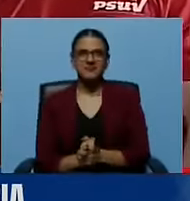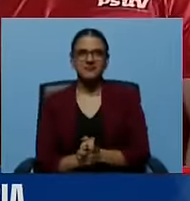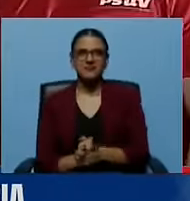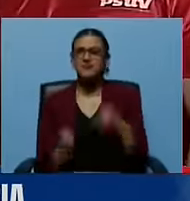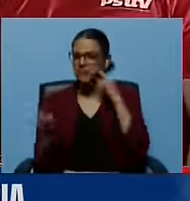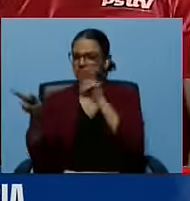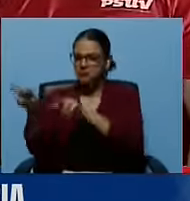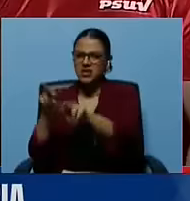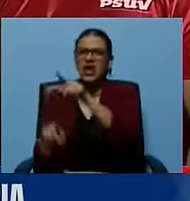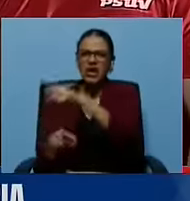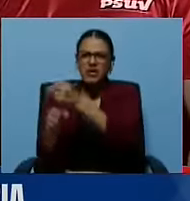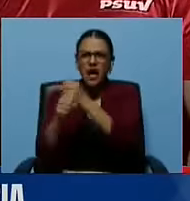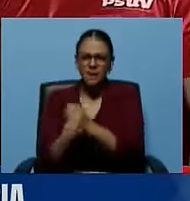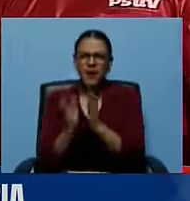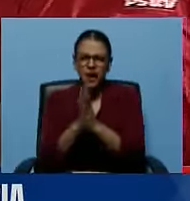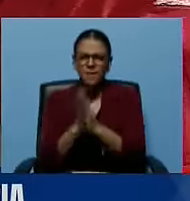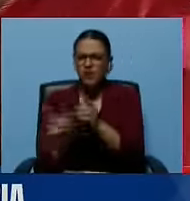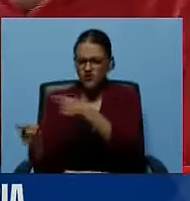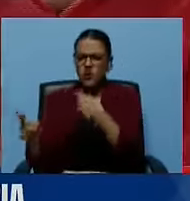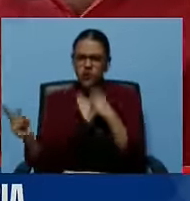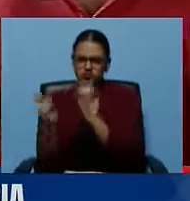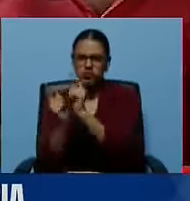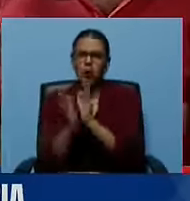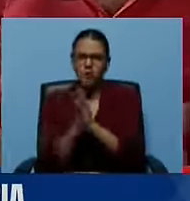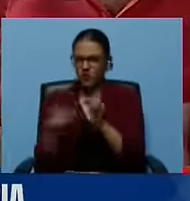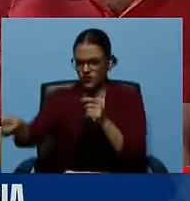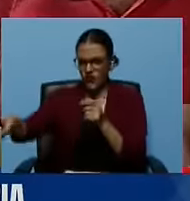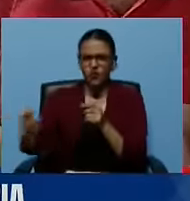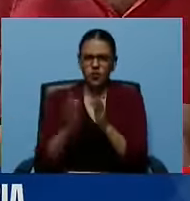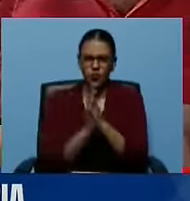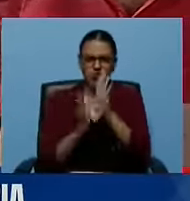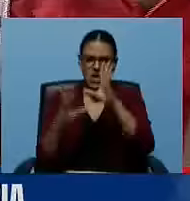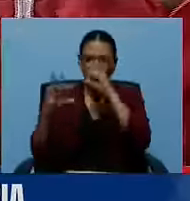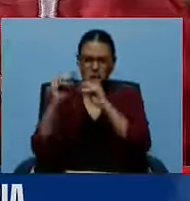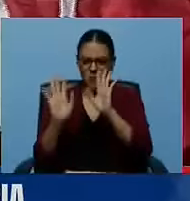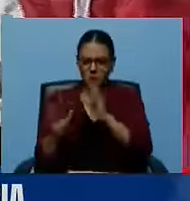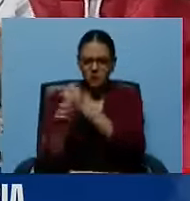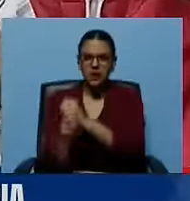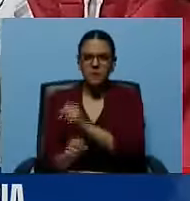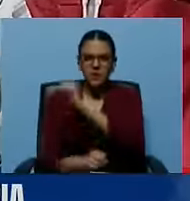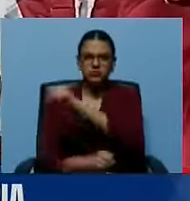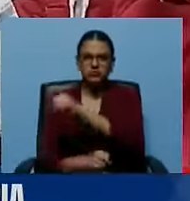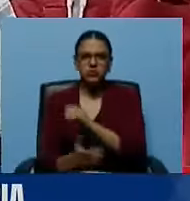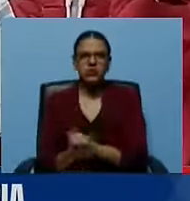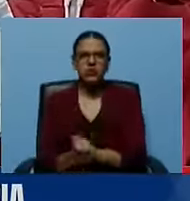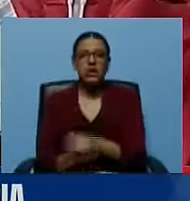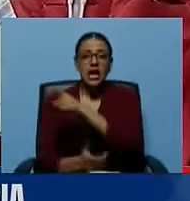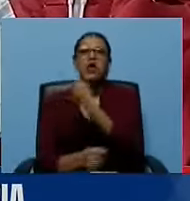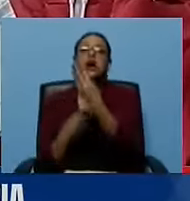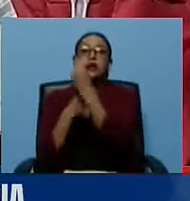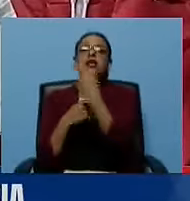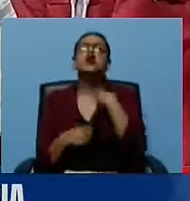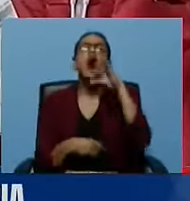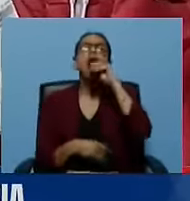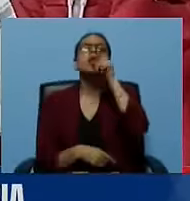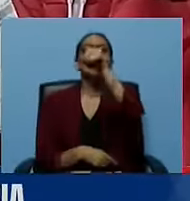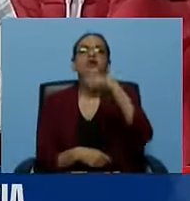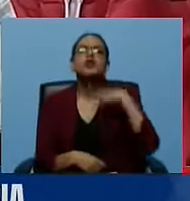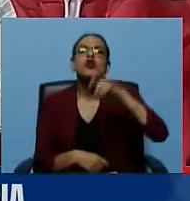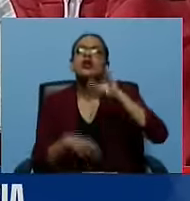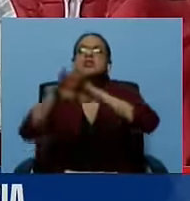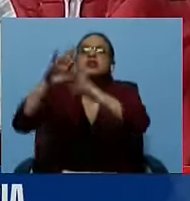Atiéndeme la que me espere aquí cuando yo baje. Ya vamos a hablar. Cada 5 minutos me dice, tengo que hablar contigo,